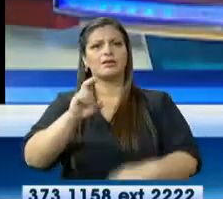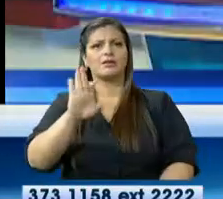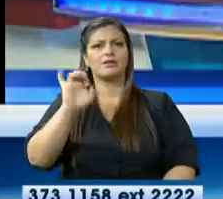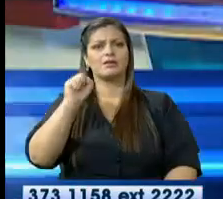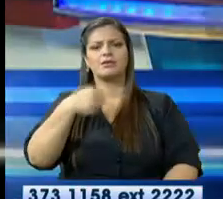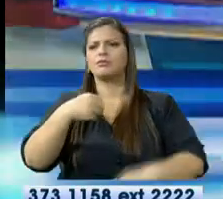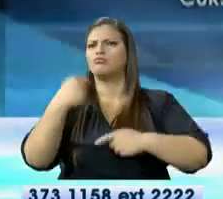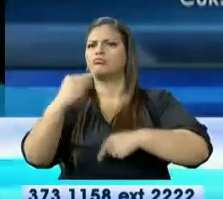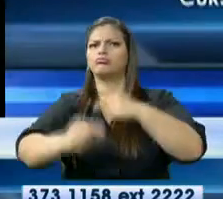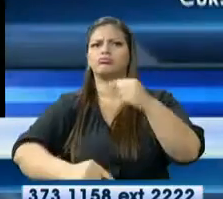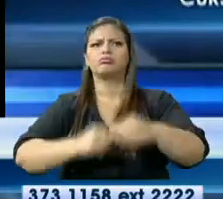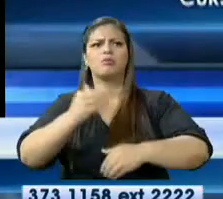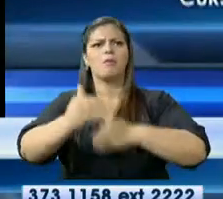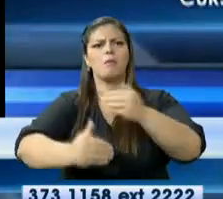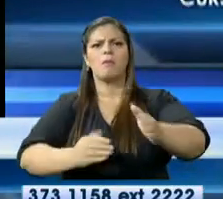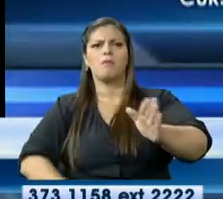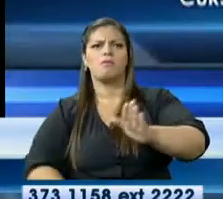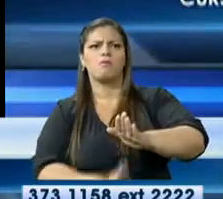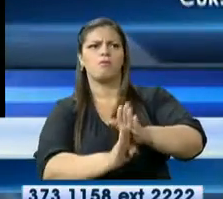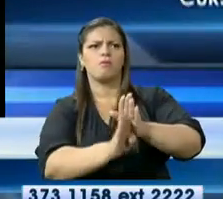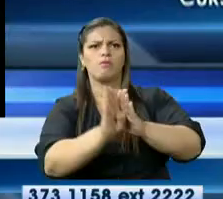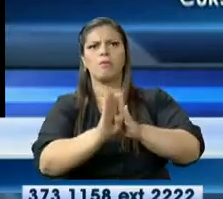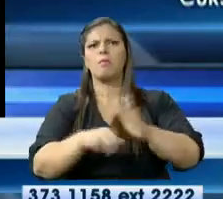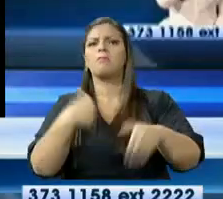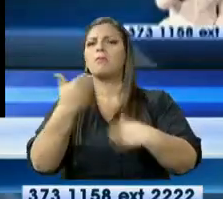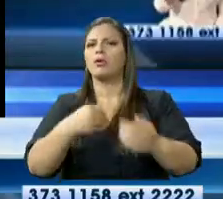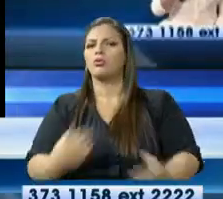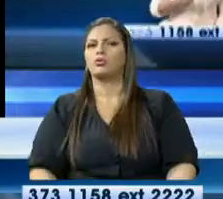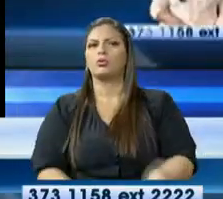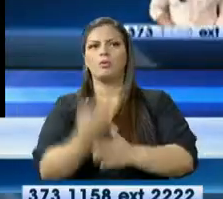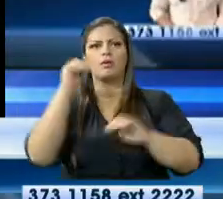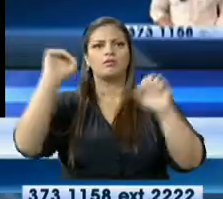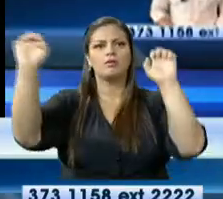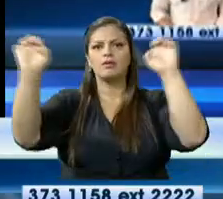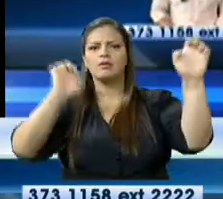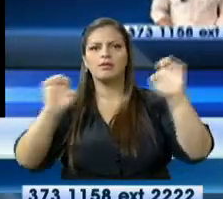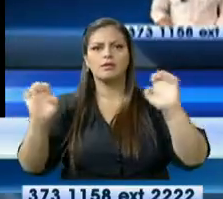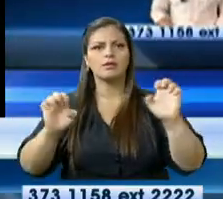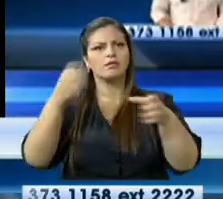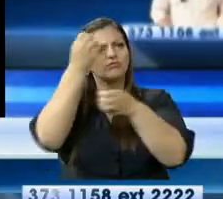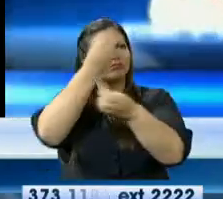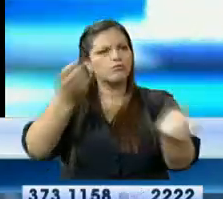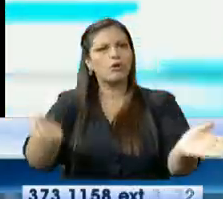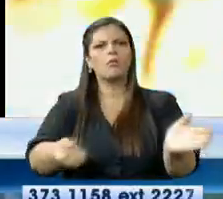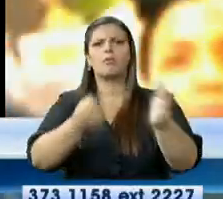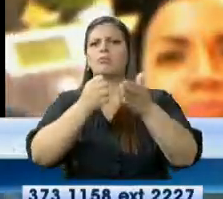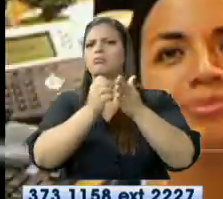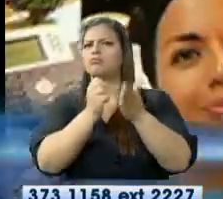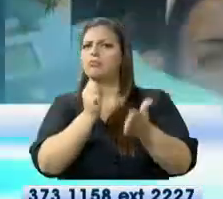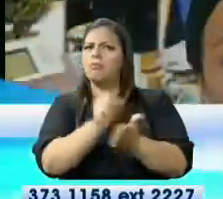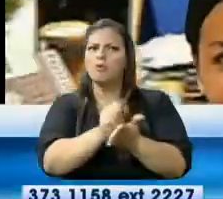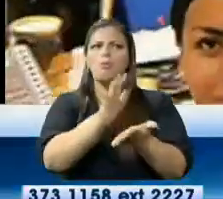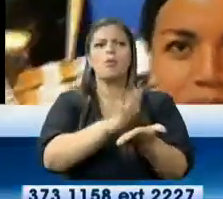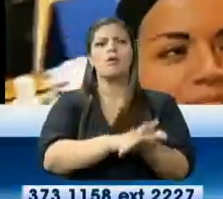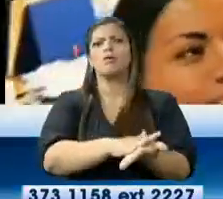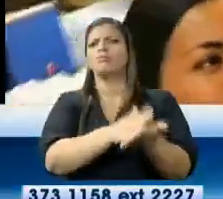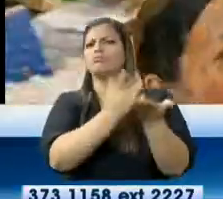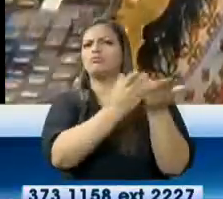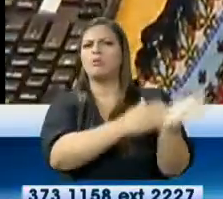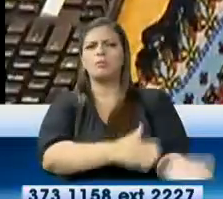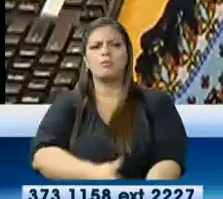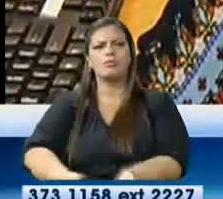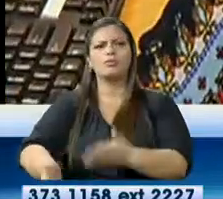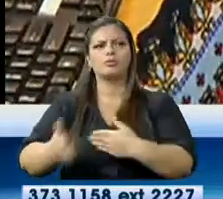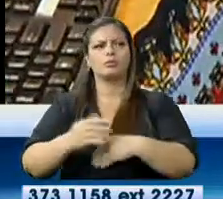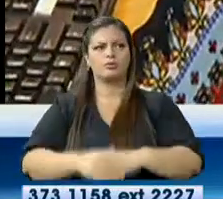el informativo. Vamos a presentar nuevas propuestas a los televidentes para que estén con nosotros. Coordinación. Pese a los